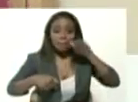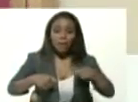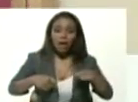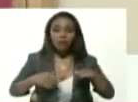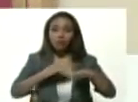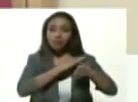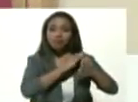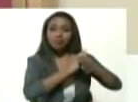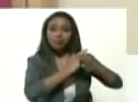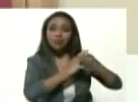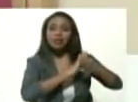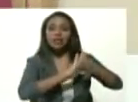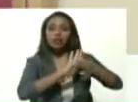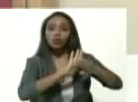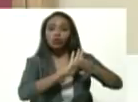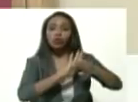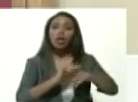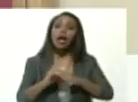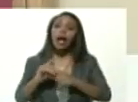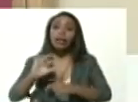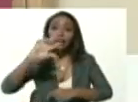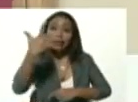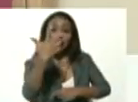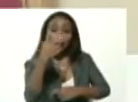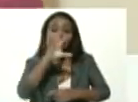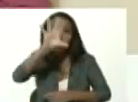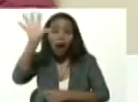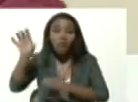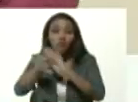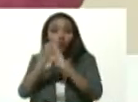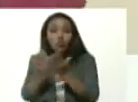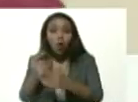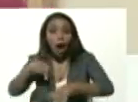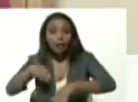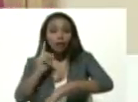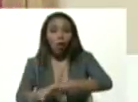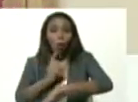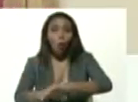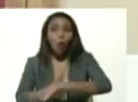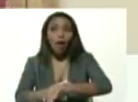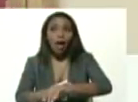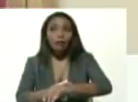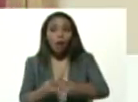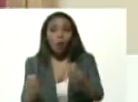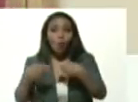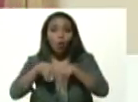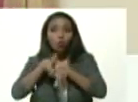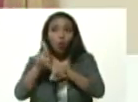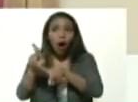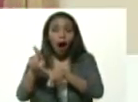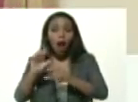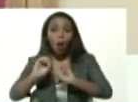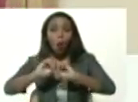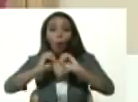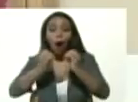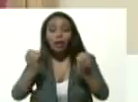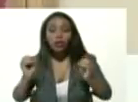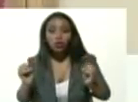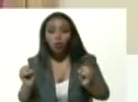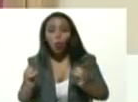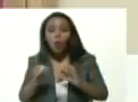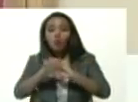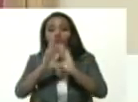dramáticas. El tercer país del mundo ya, a esta hora, de acuerdo a la Organización Mundial de la